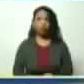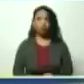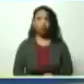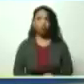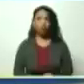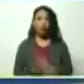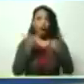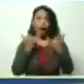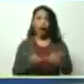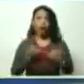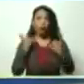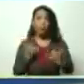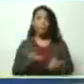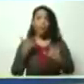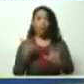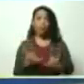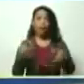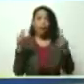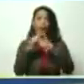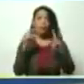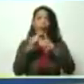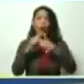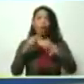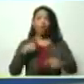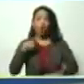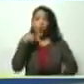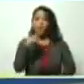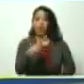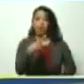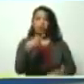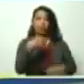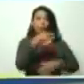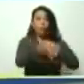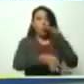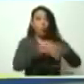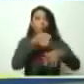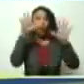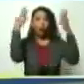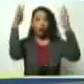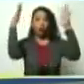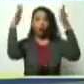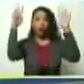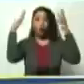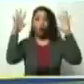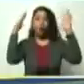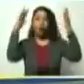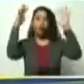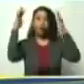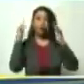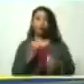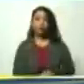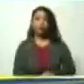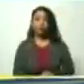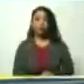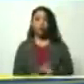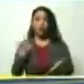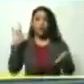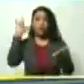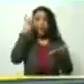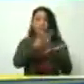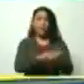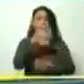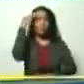recientemente en las palabras que le di en el aniversario de la aviación militar